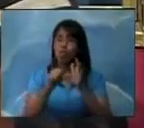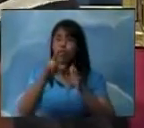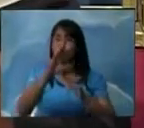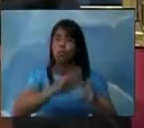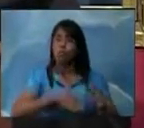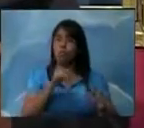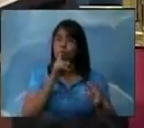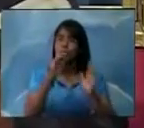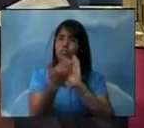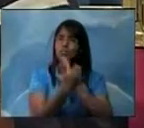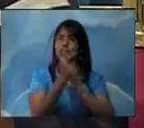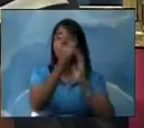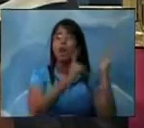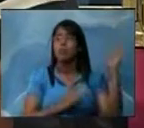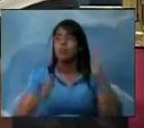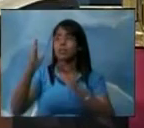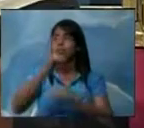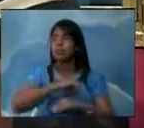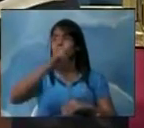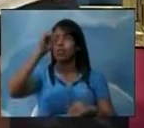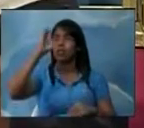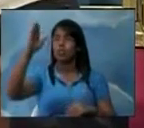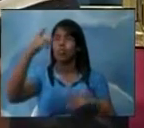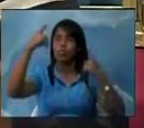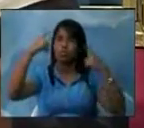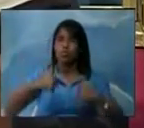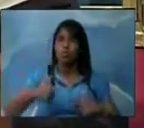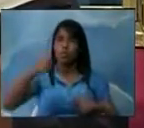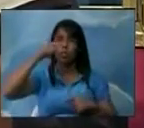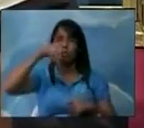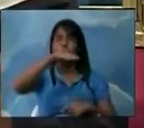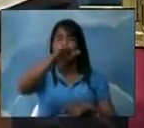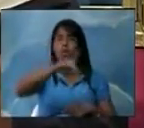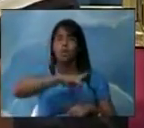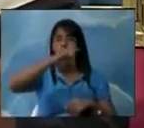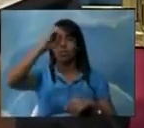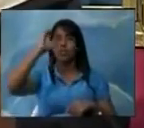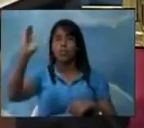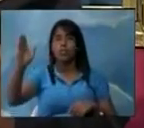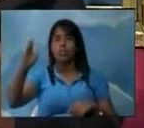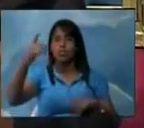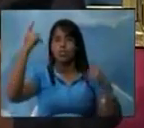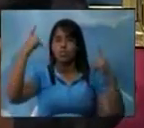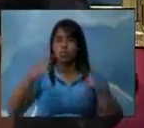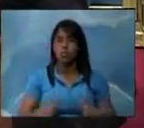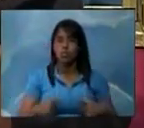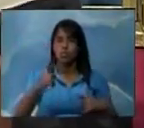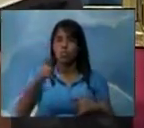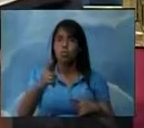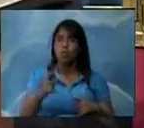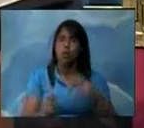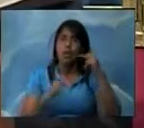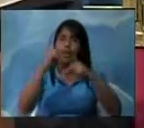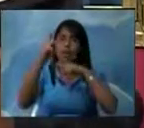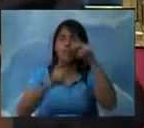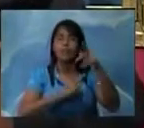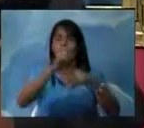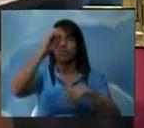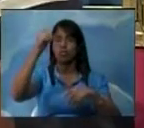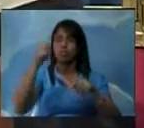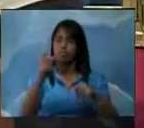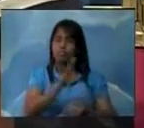puedas ocultar de la presencia de Dios. Somos el pueblo de Dios. Somos herencia de